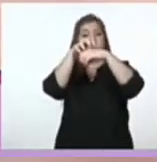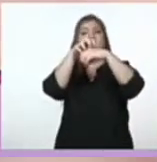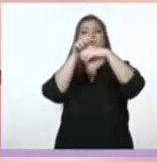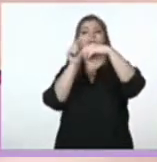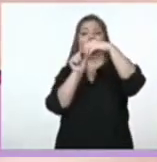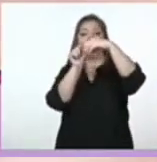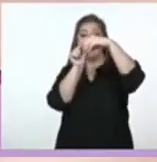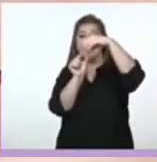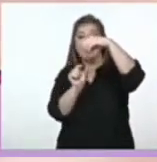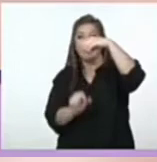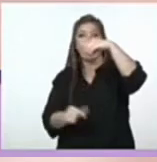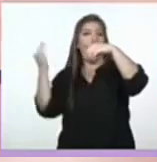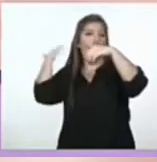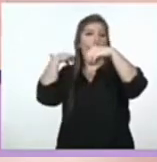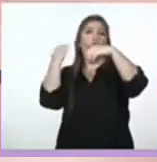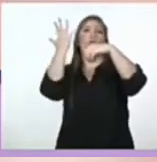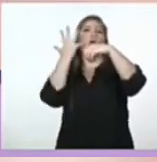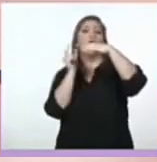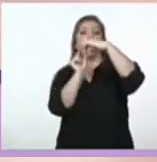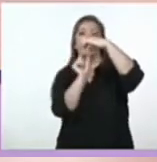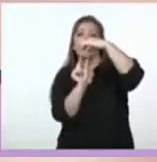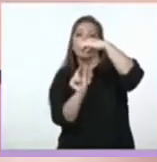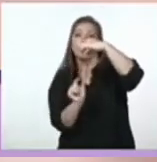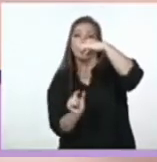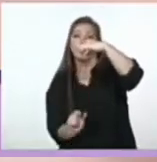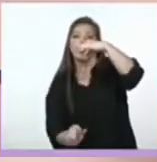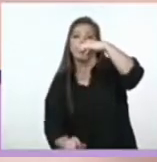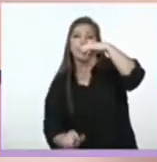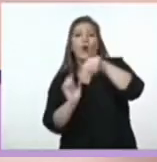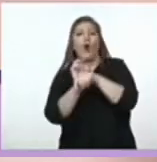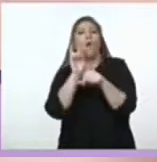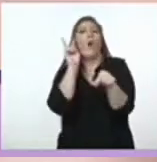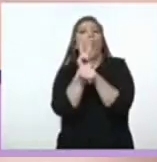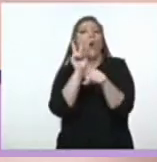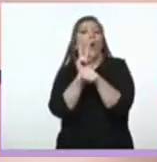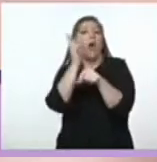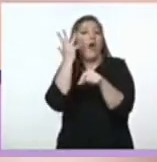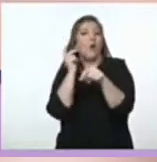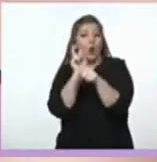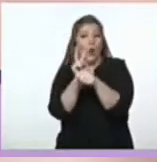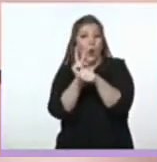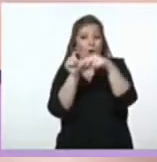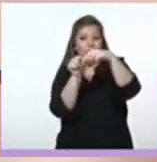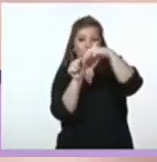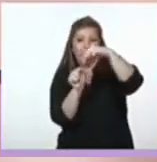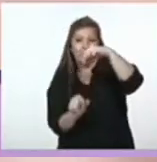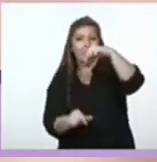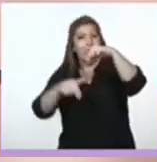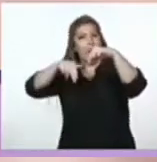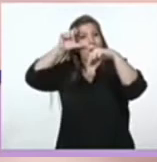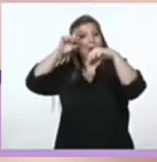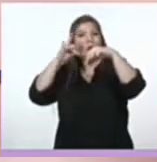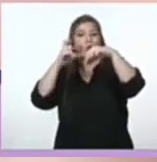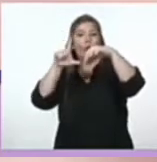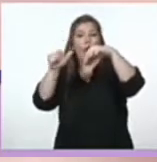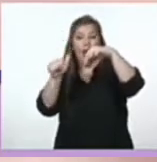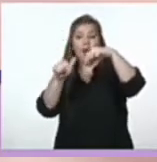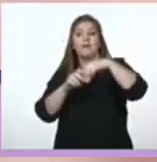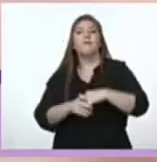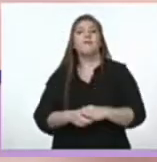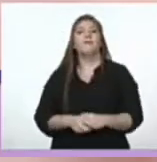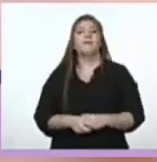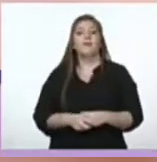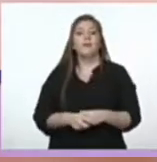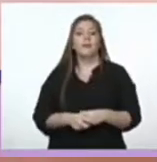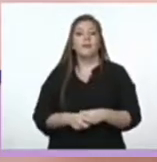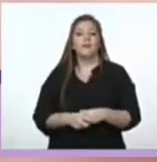columna vertebral, es decir, todas las vértebras van a proteger, ¿no?, a esta columna que va a pasar por adentro, a esta médula espinal que va a pasar por adentro, que